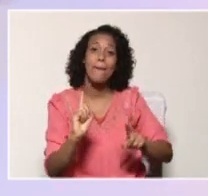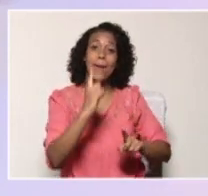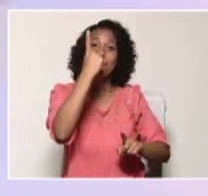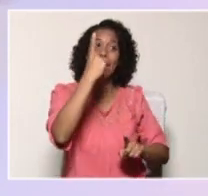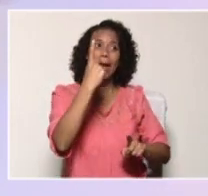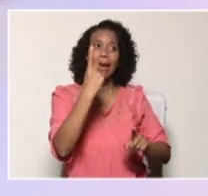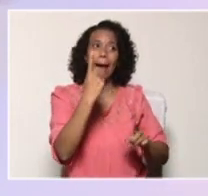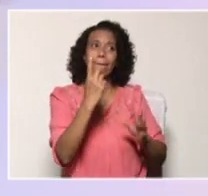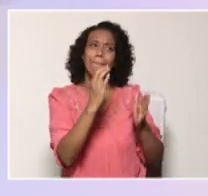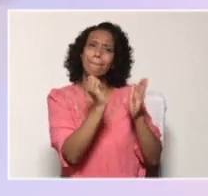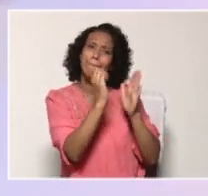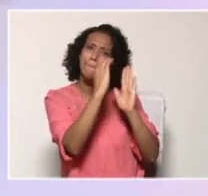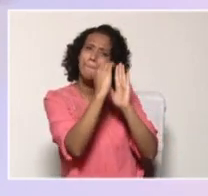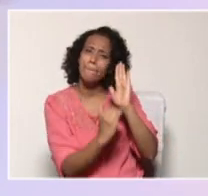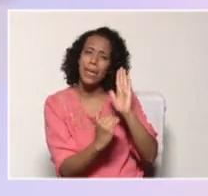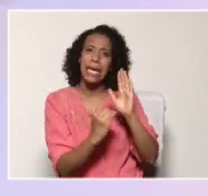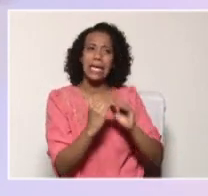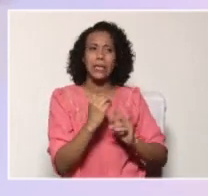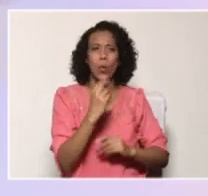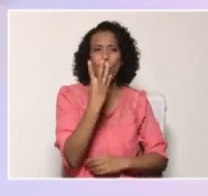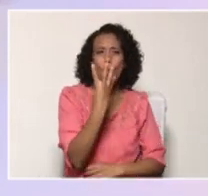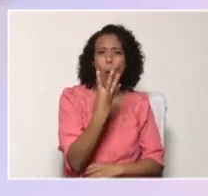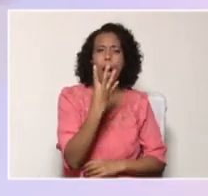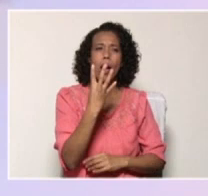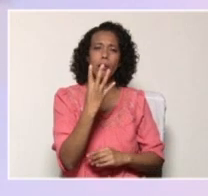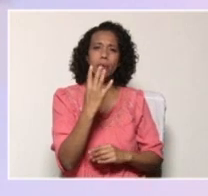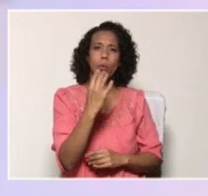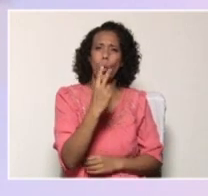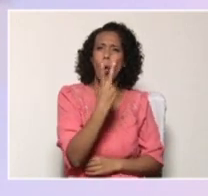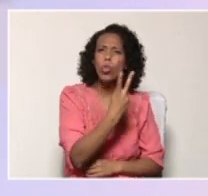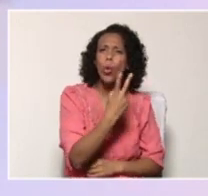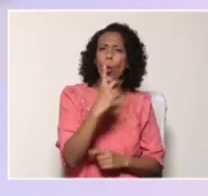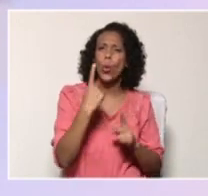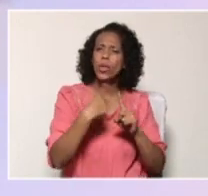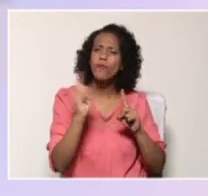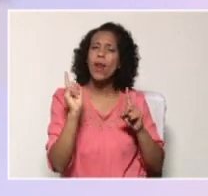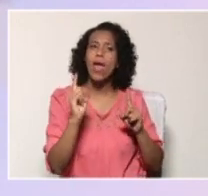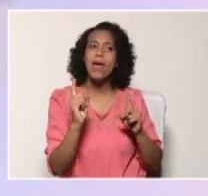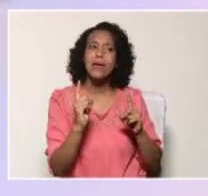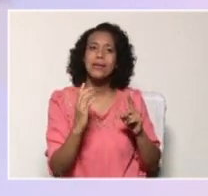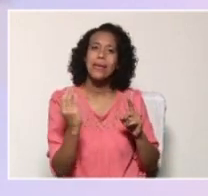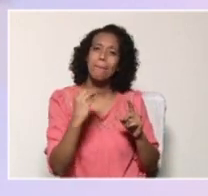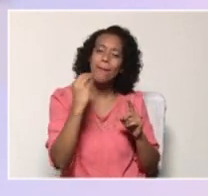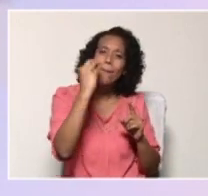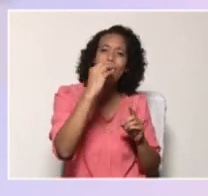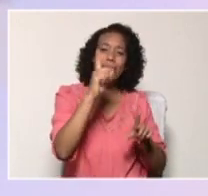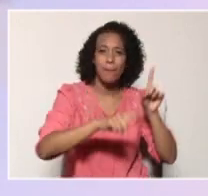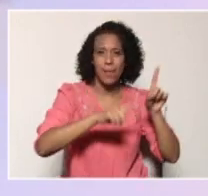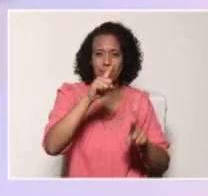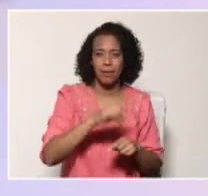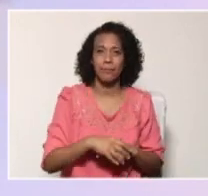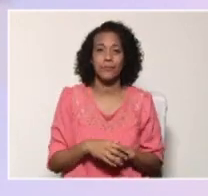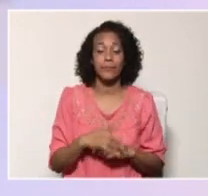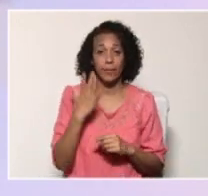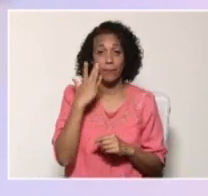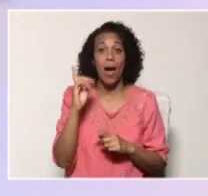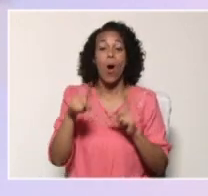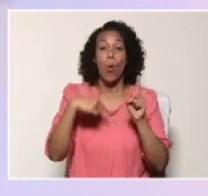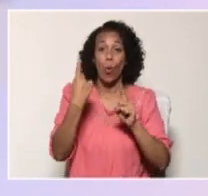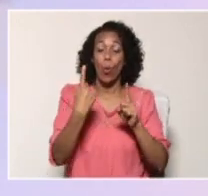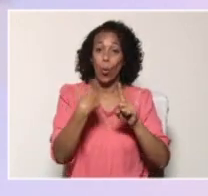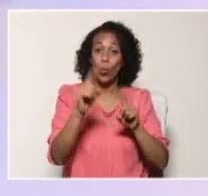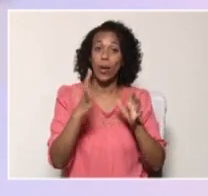principio uno que tenga menos diferencias y después va pasando a diferencias más grandes o a números más grandes de diferencias. También podemos hacer lo